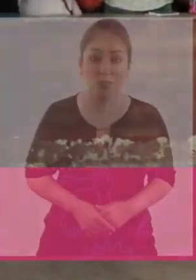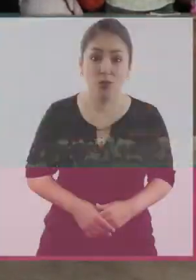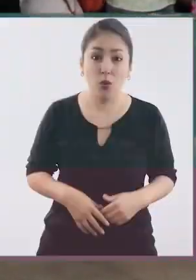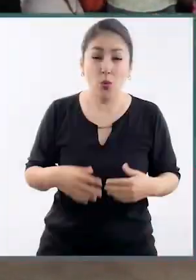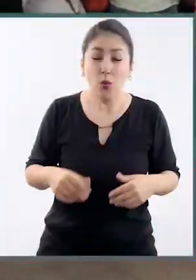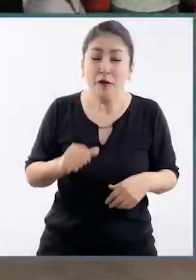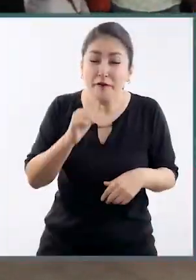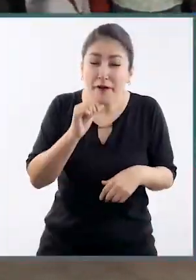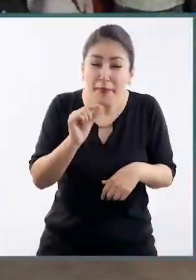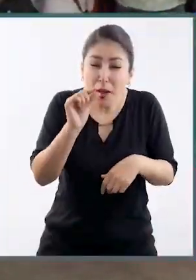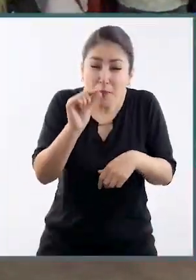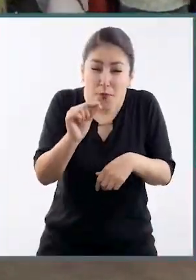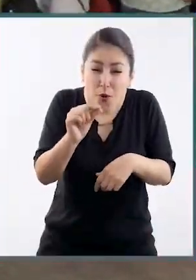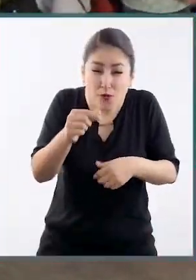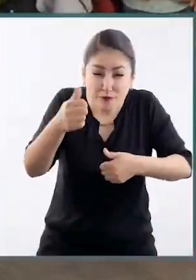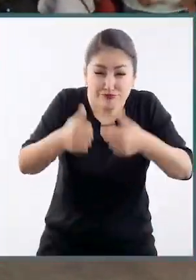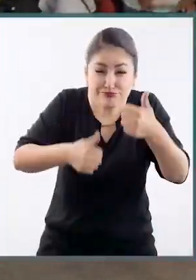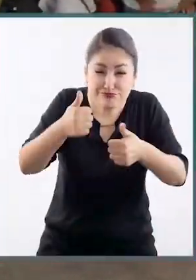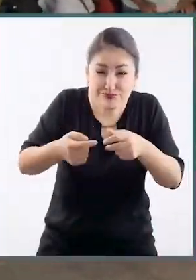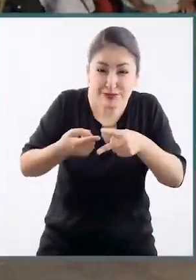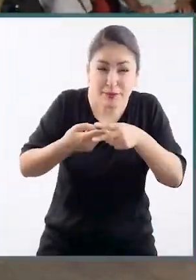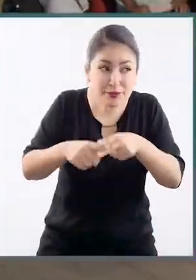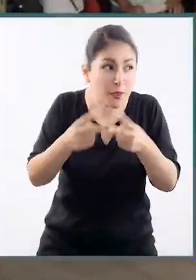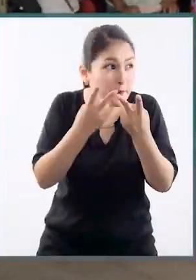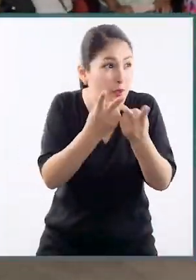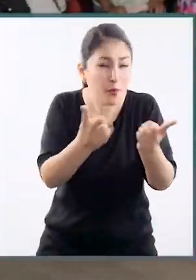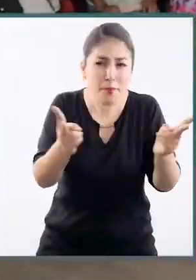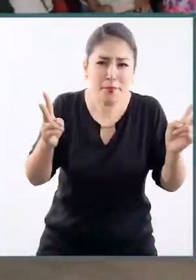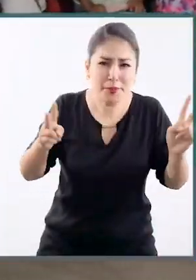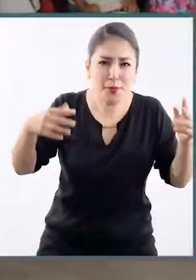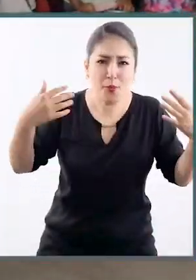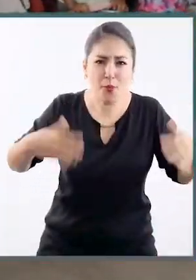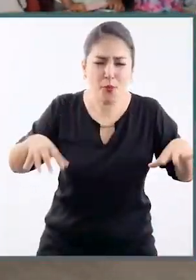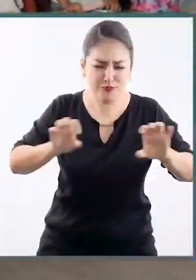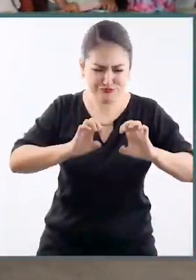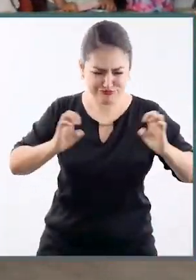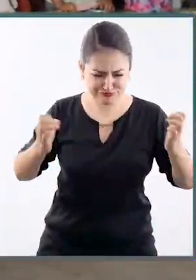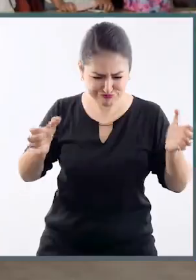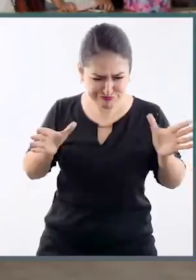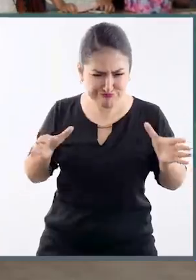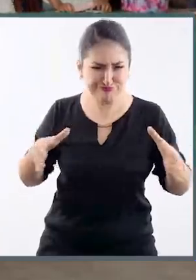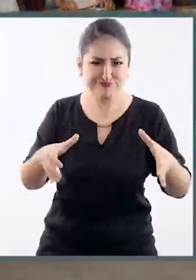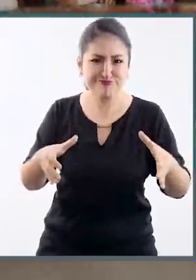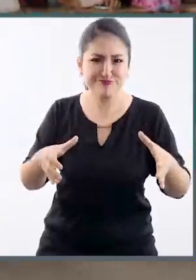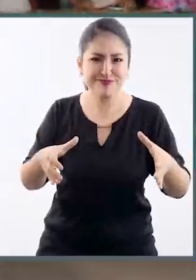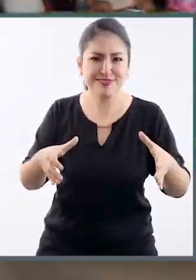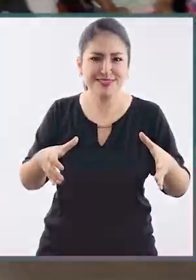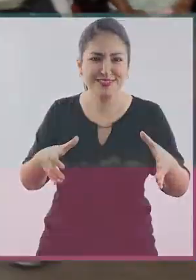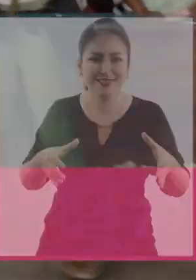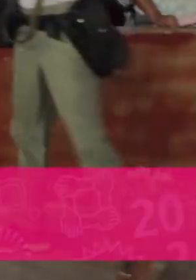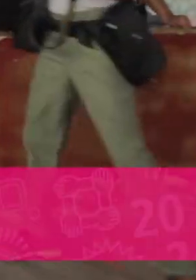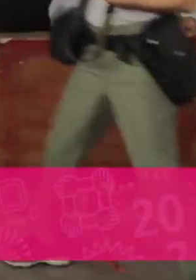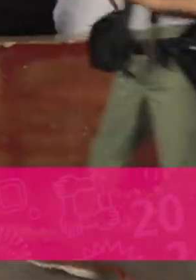Estamos a segundos de comenzar el concurso de pandillas y miren el ambiente que se vive acá en el Coliseo Cerrado.